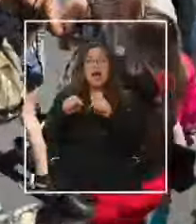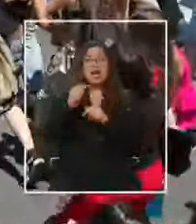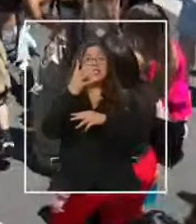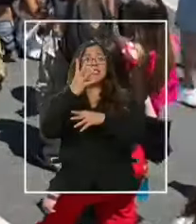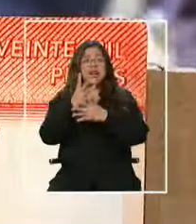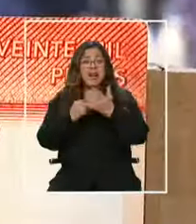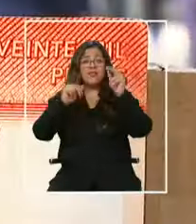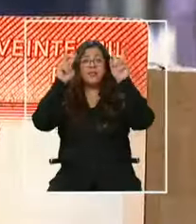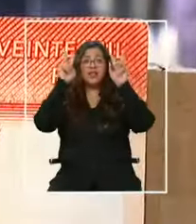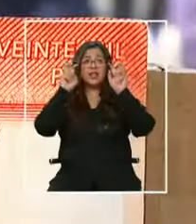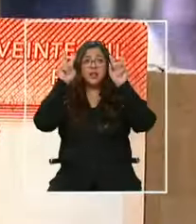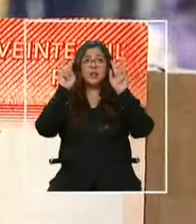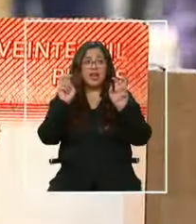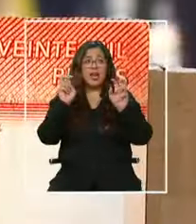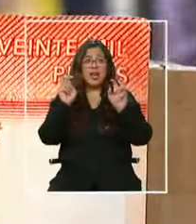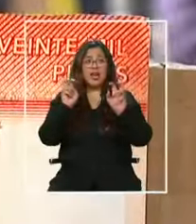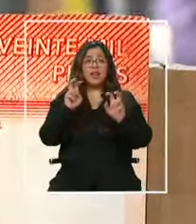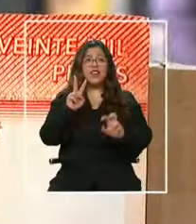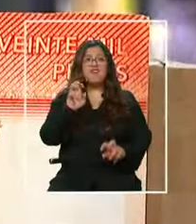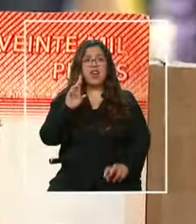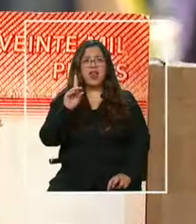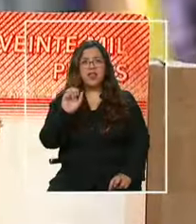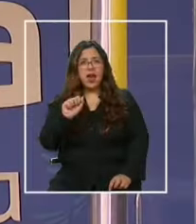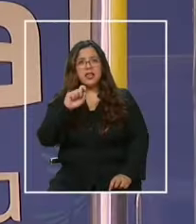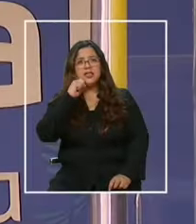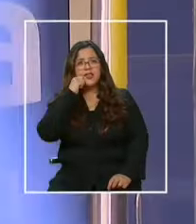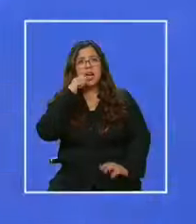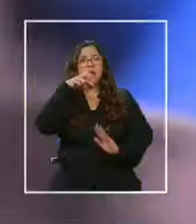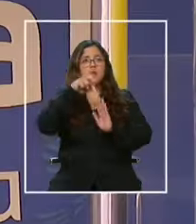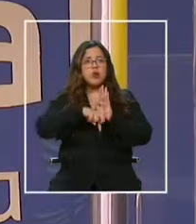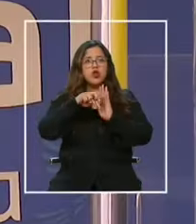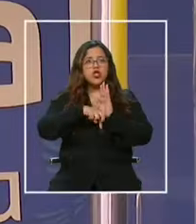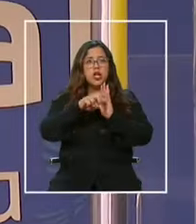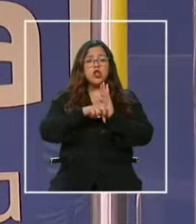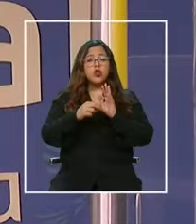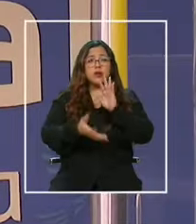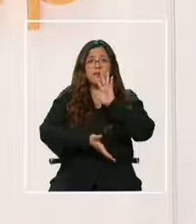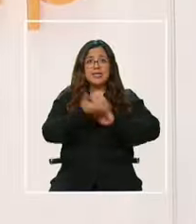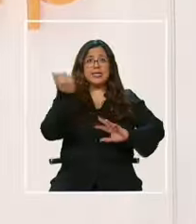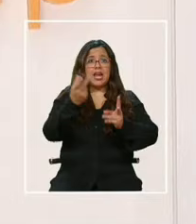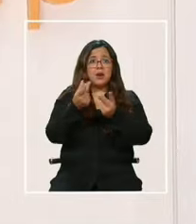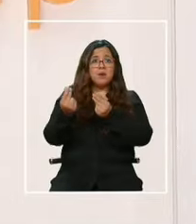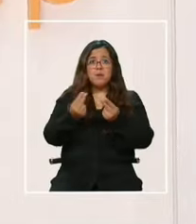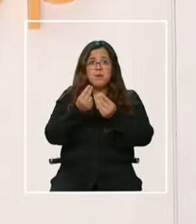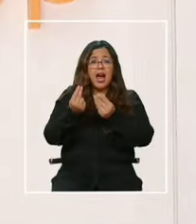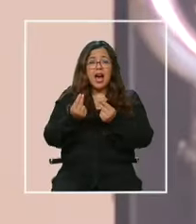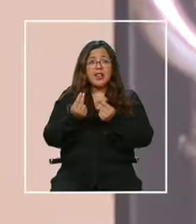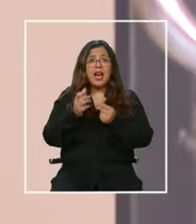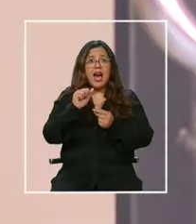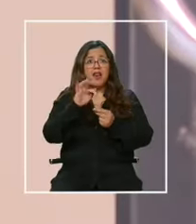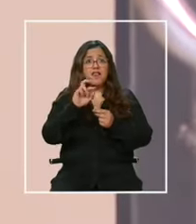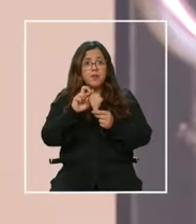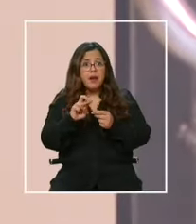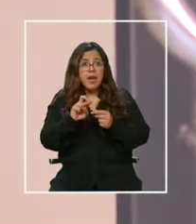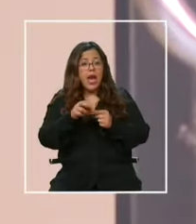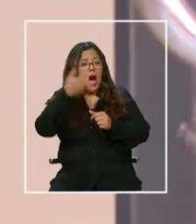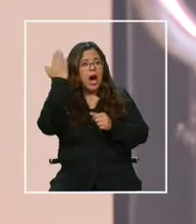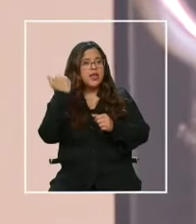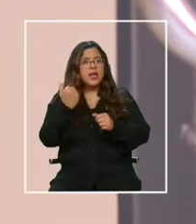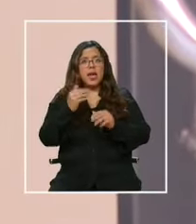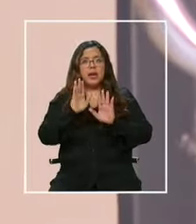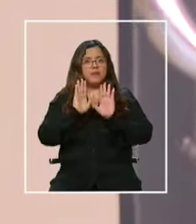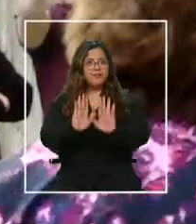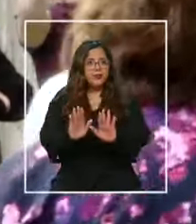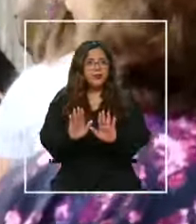la denominada veda legislativa, es decir, proyectos que promuevan retiros de fondos desde las AFP podrán volver a ser